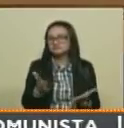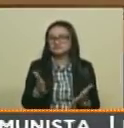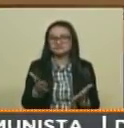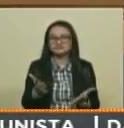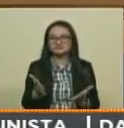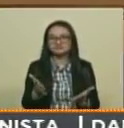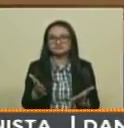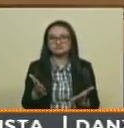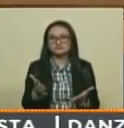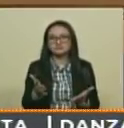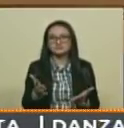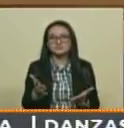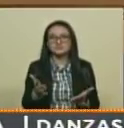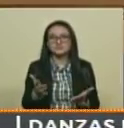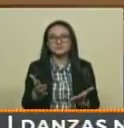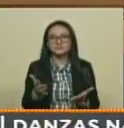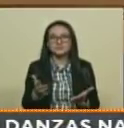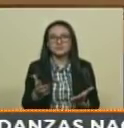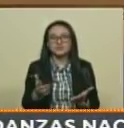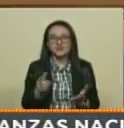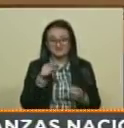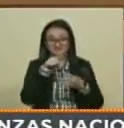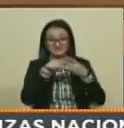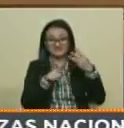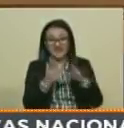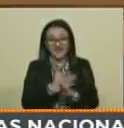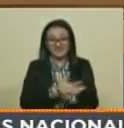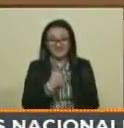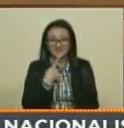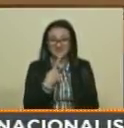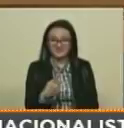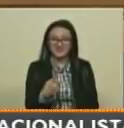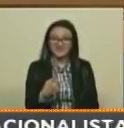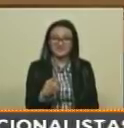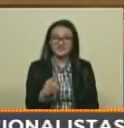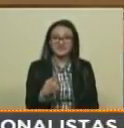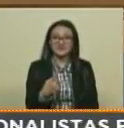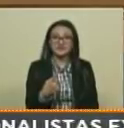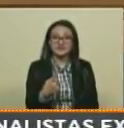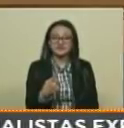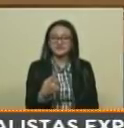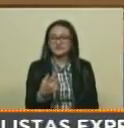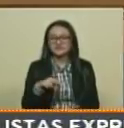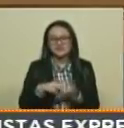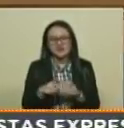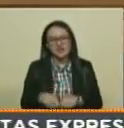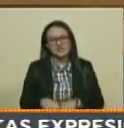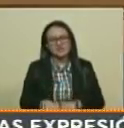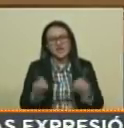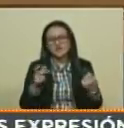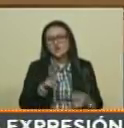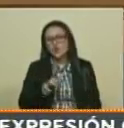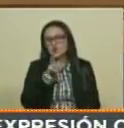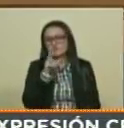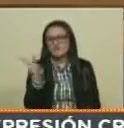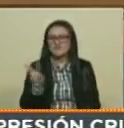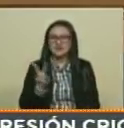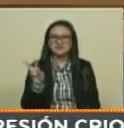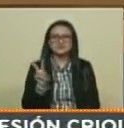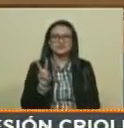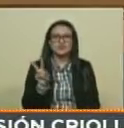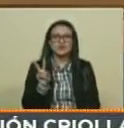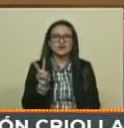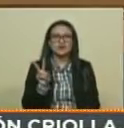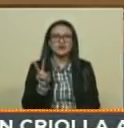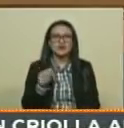que estas tramas que he mencionado le han causado un daño patrimonial al país superior